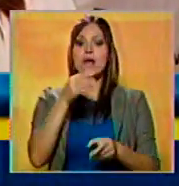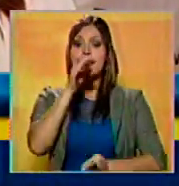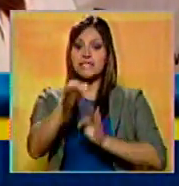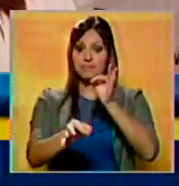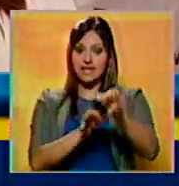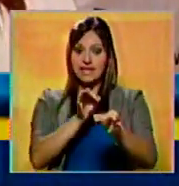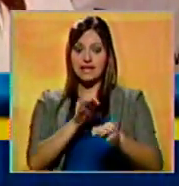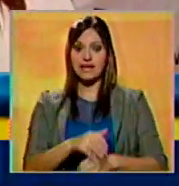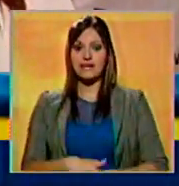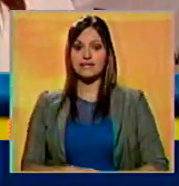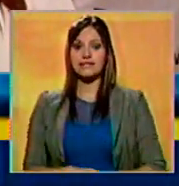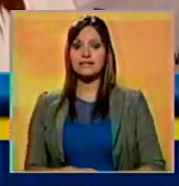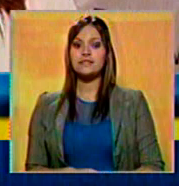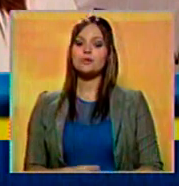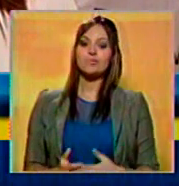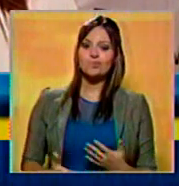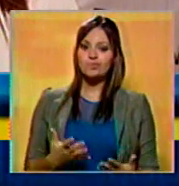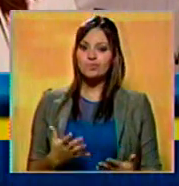fue